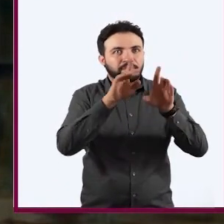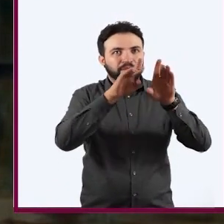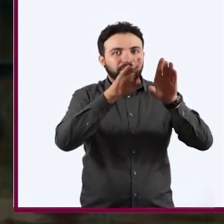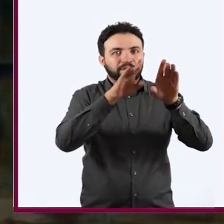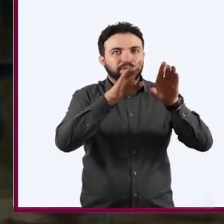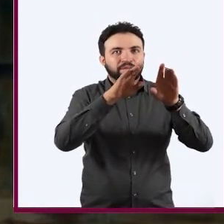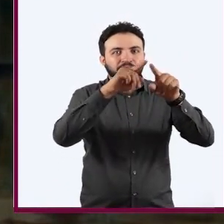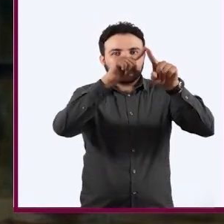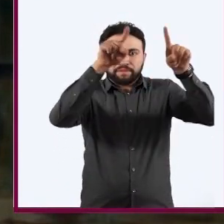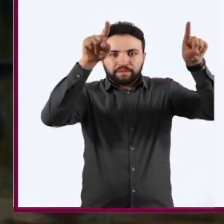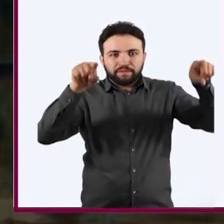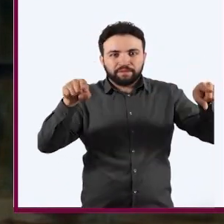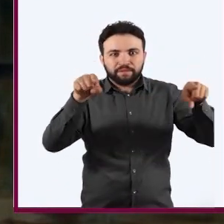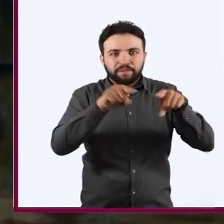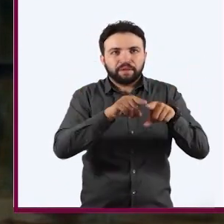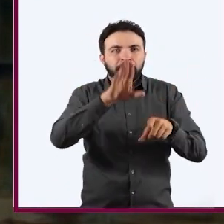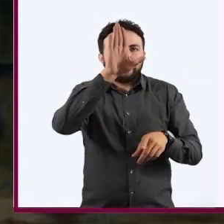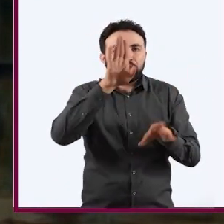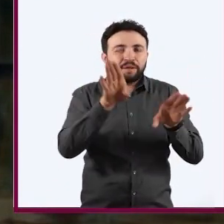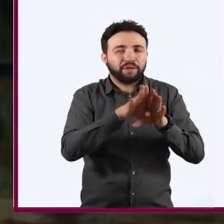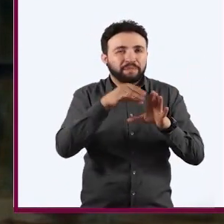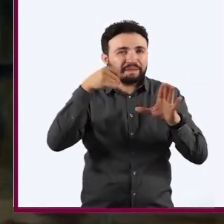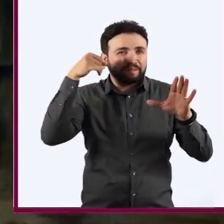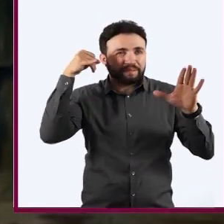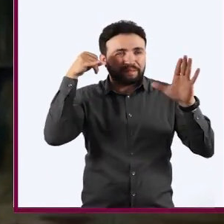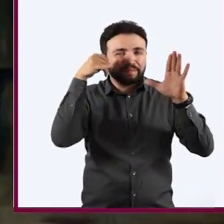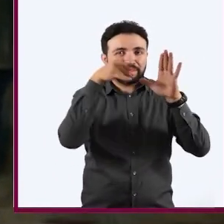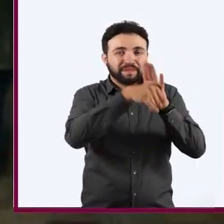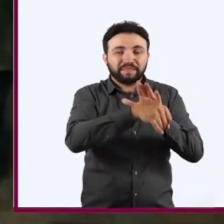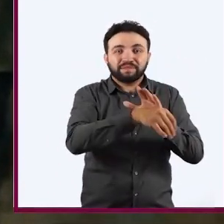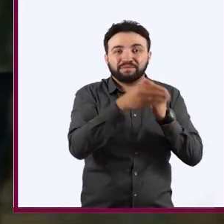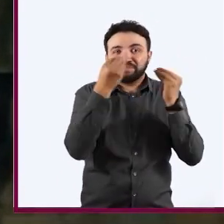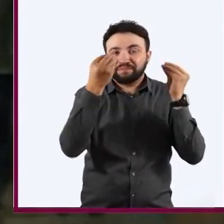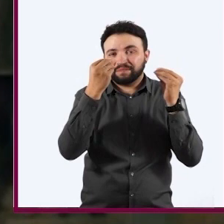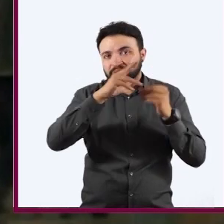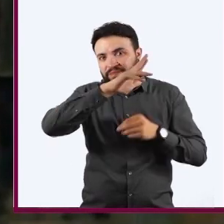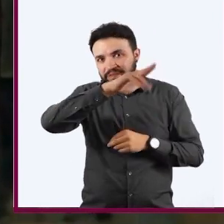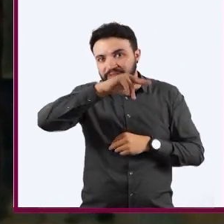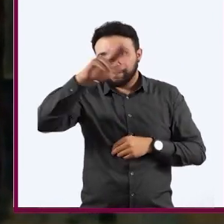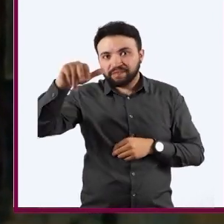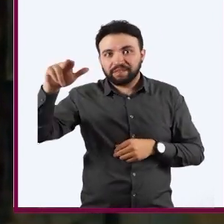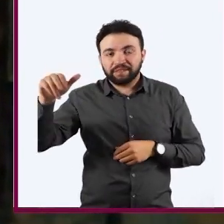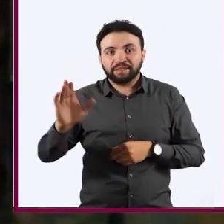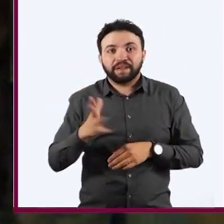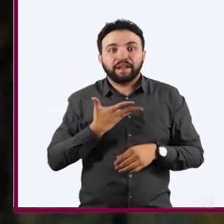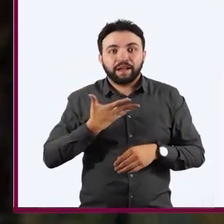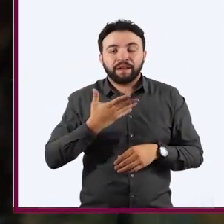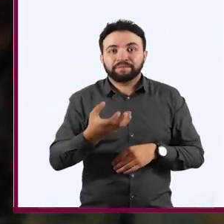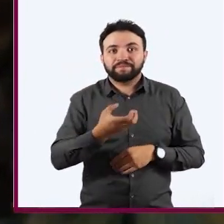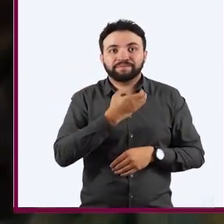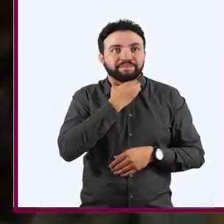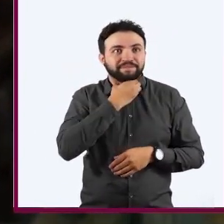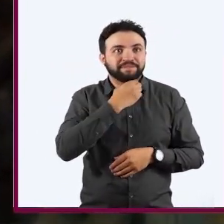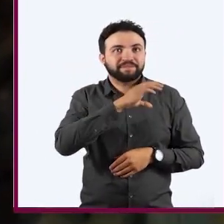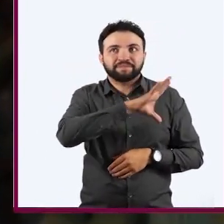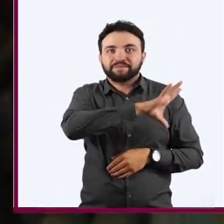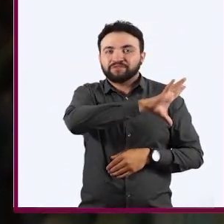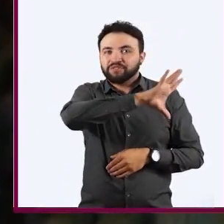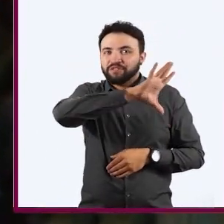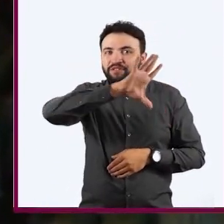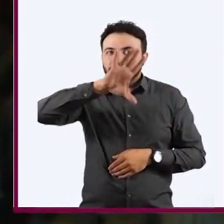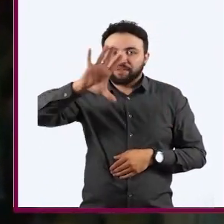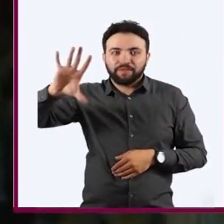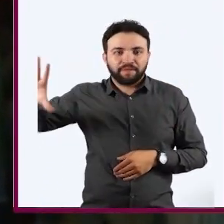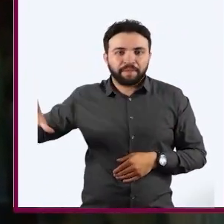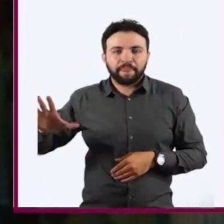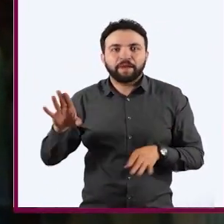si se tratara de una infinita colección de pinturas que ocupan hasta el último espacio vacío, invadiéndose, incluso unas